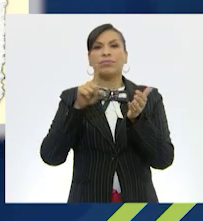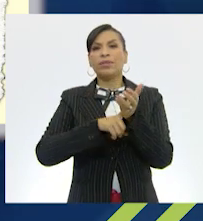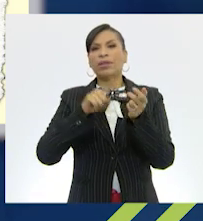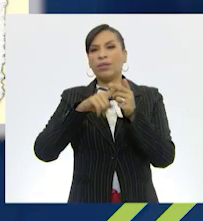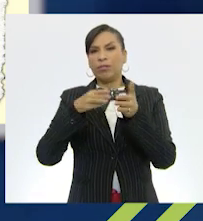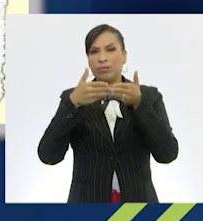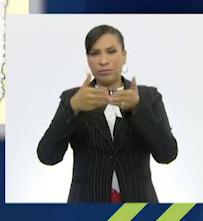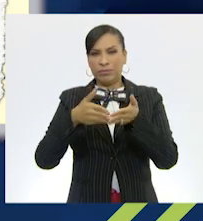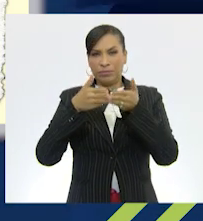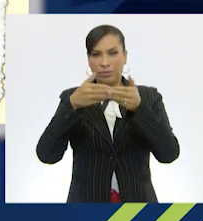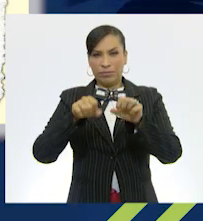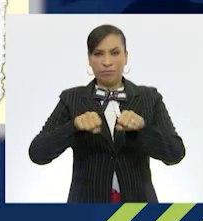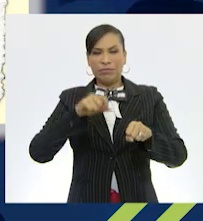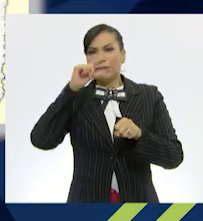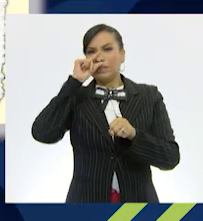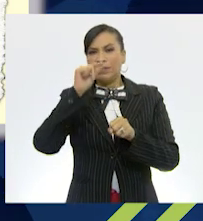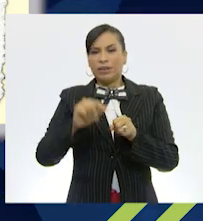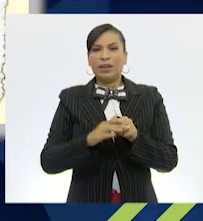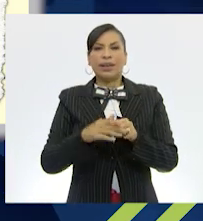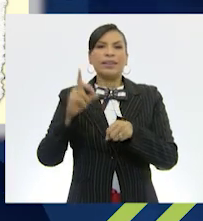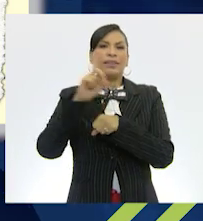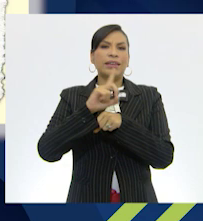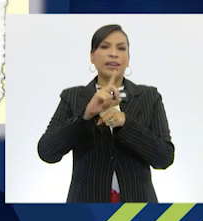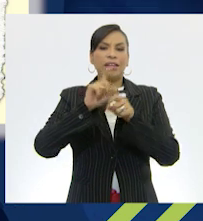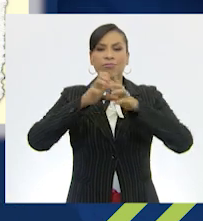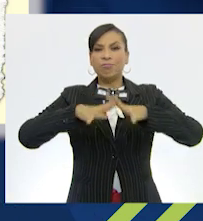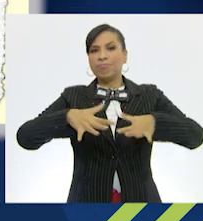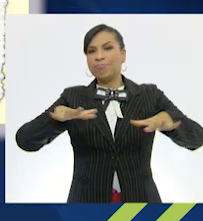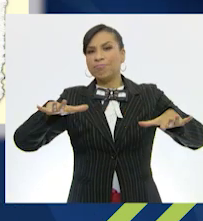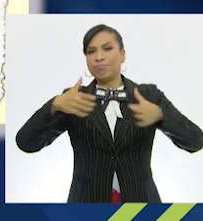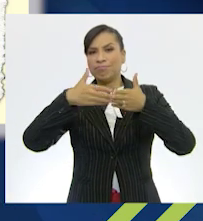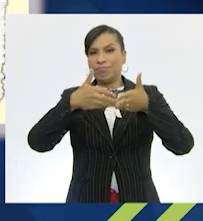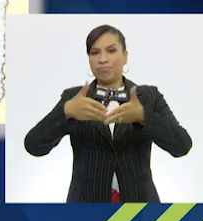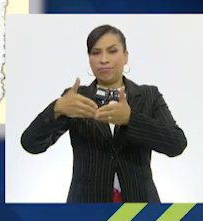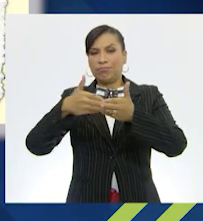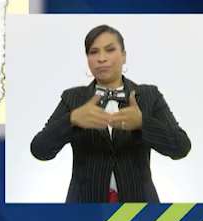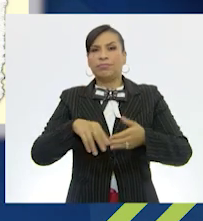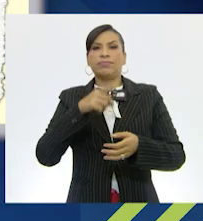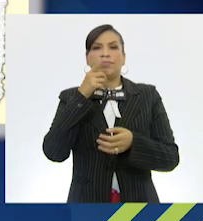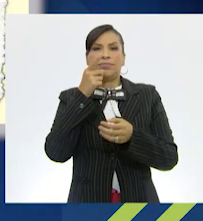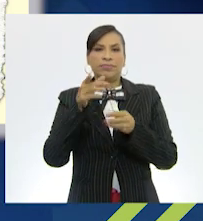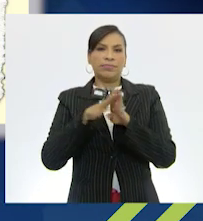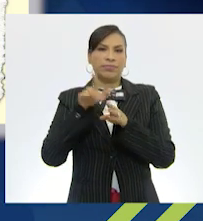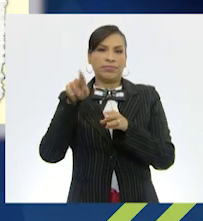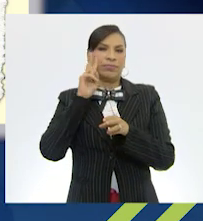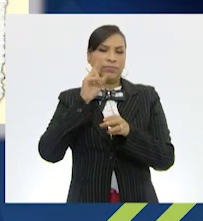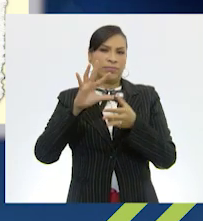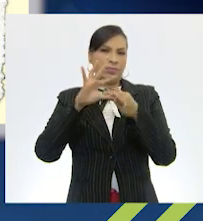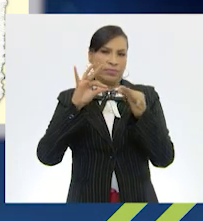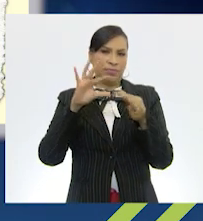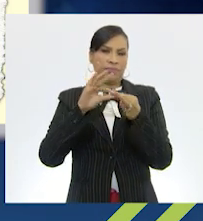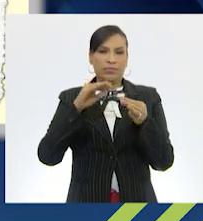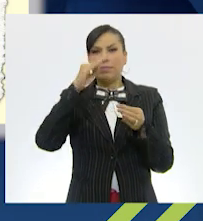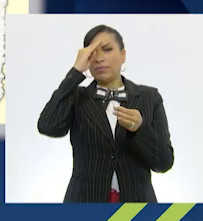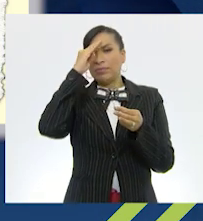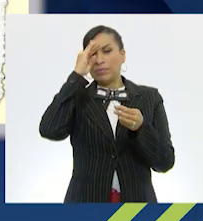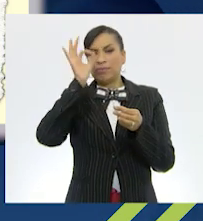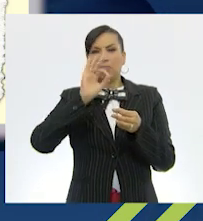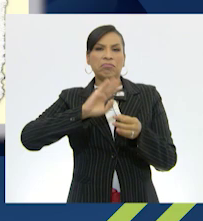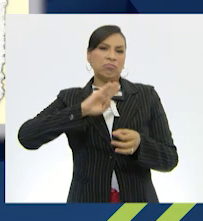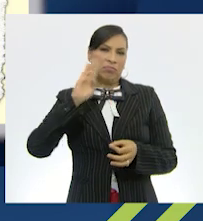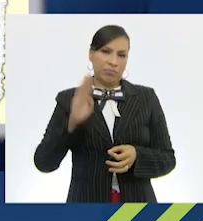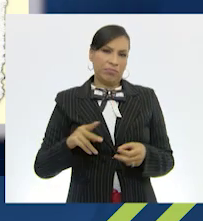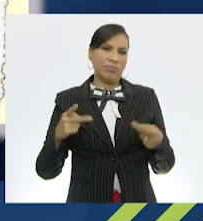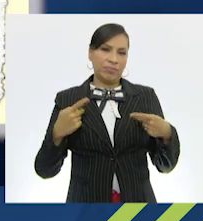mecanismo de la lancha falló y estuvimos días a la deriva. Indicó el etíope al asegurar que pensaba que iban a perder la